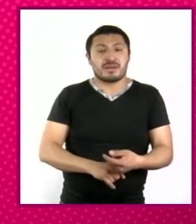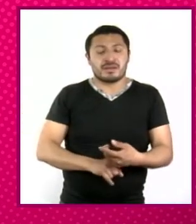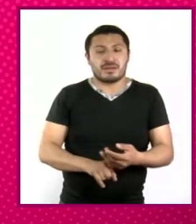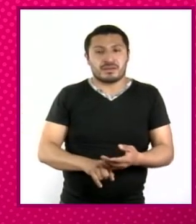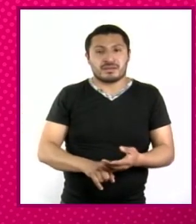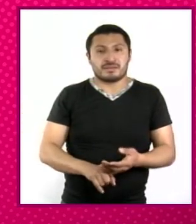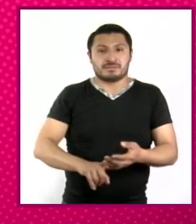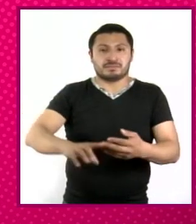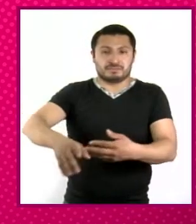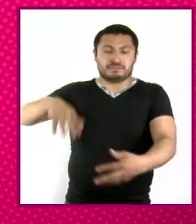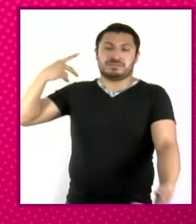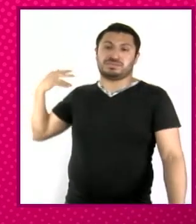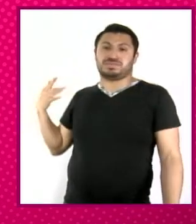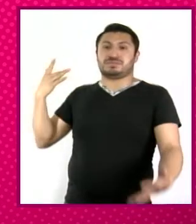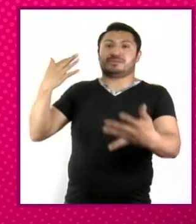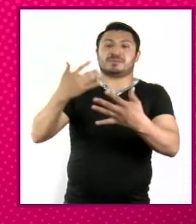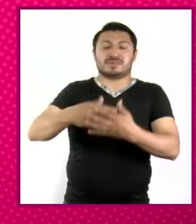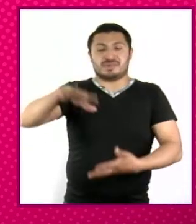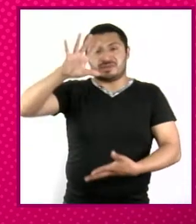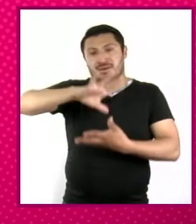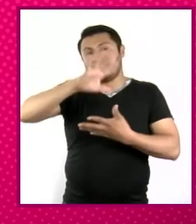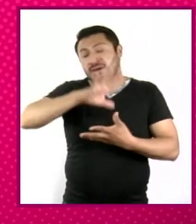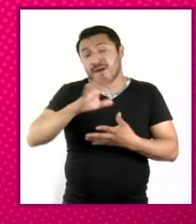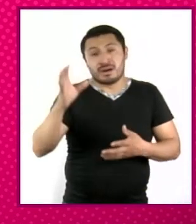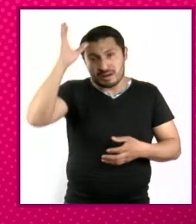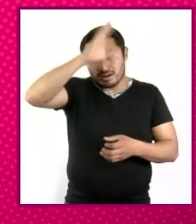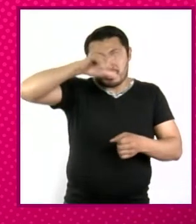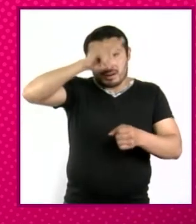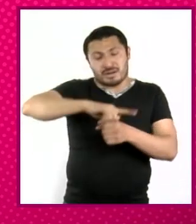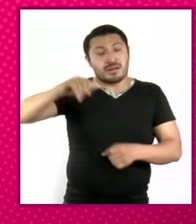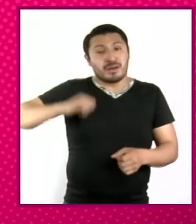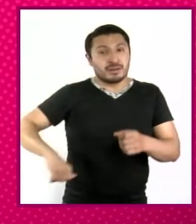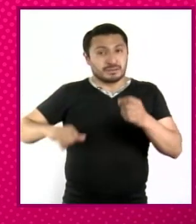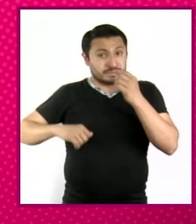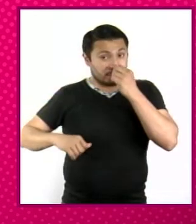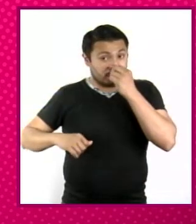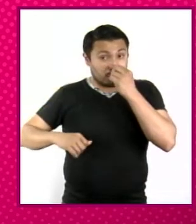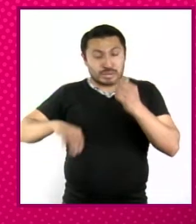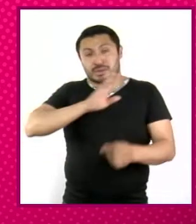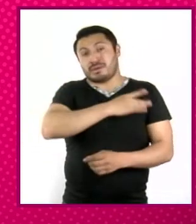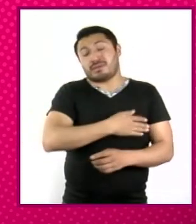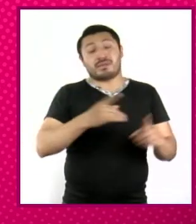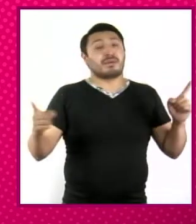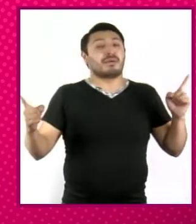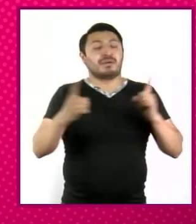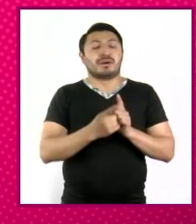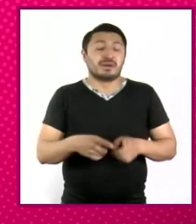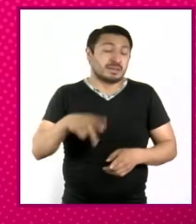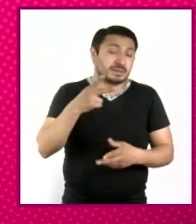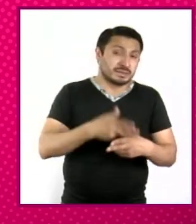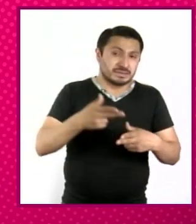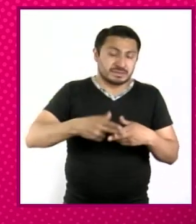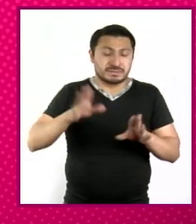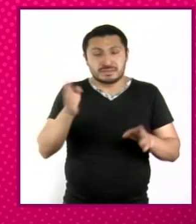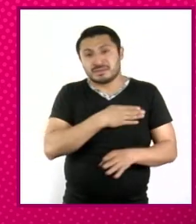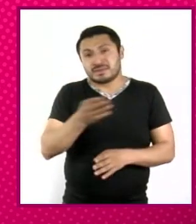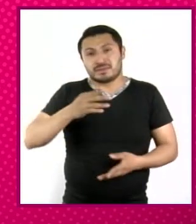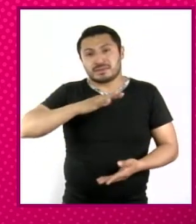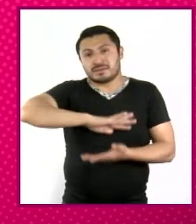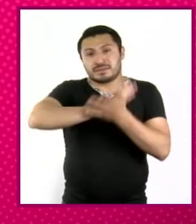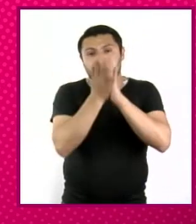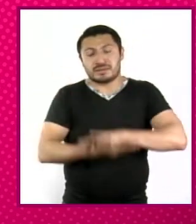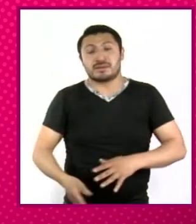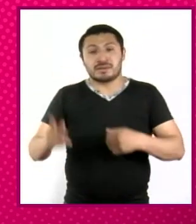que viene pues desde el poblamiento de América, las culturas prehispánicas, el encuentro con España, hasta que, bueno, nos convertimos en un